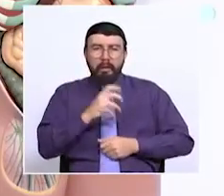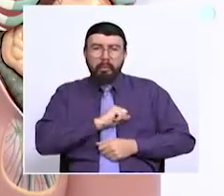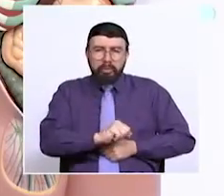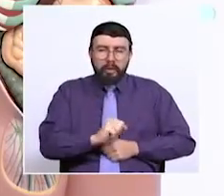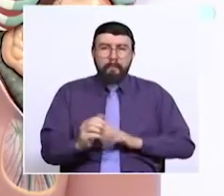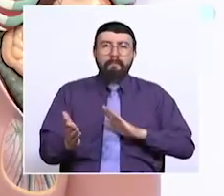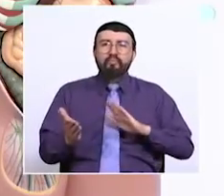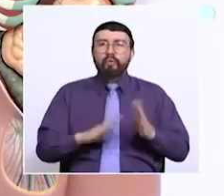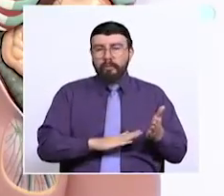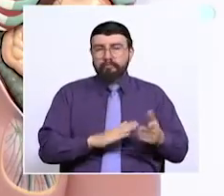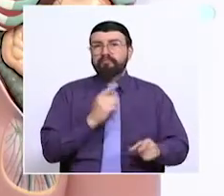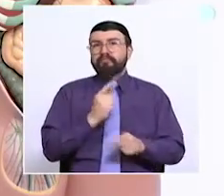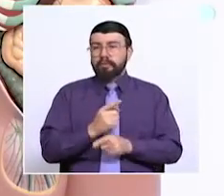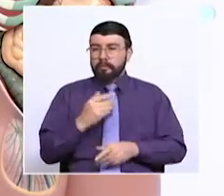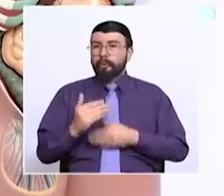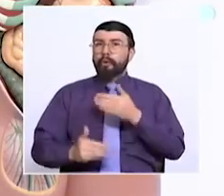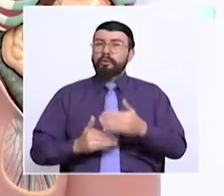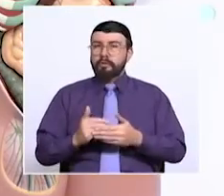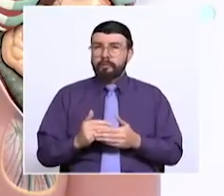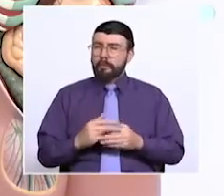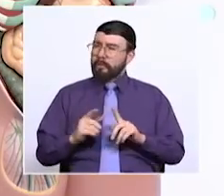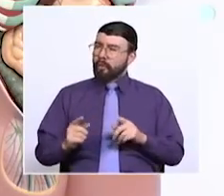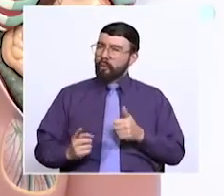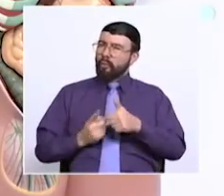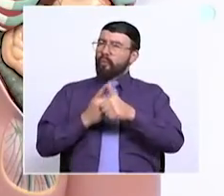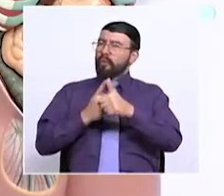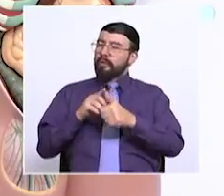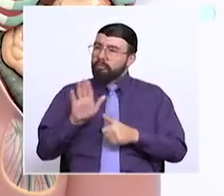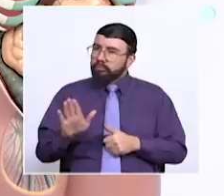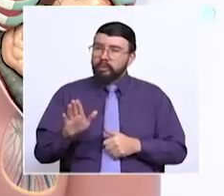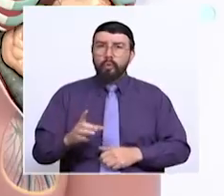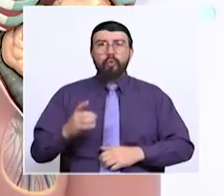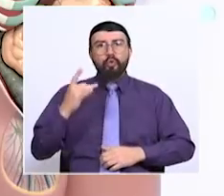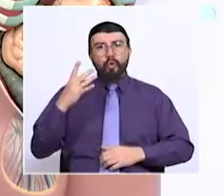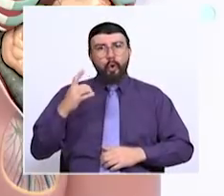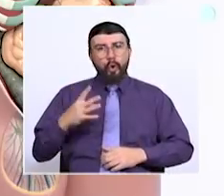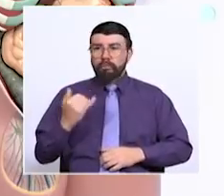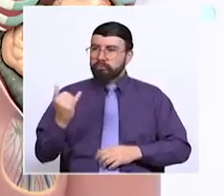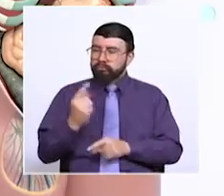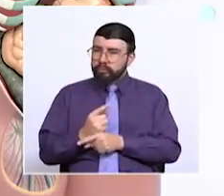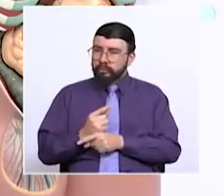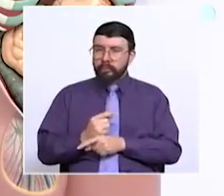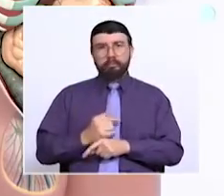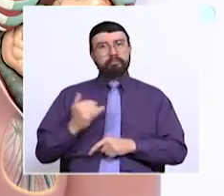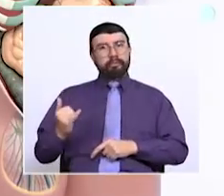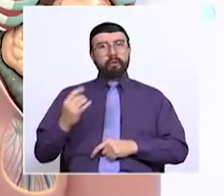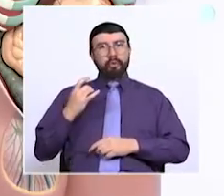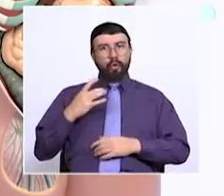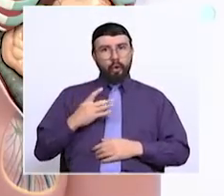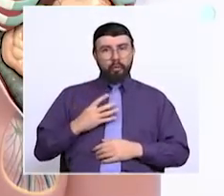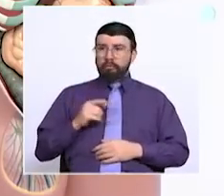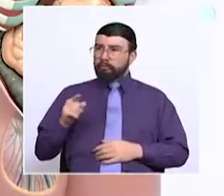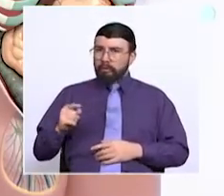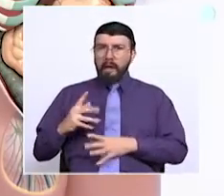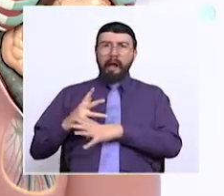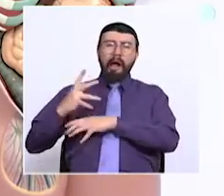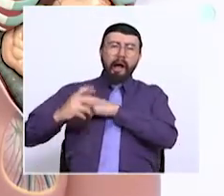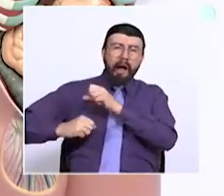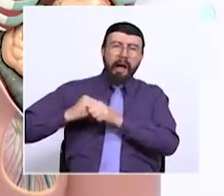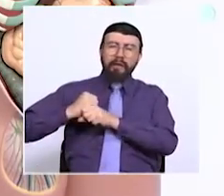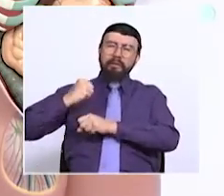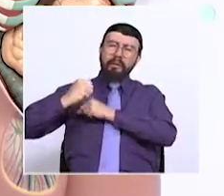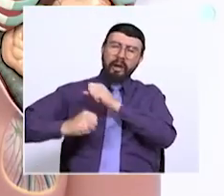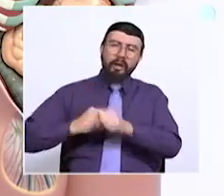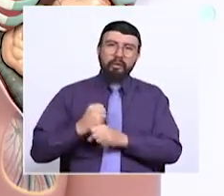proceso. Pero hay una que es el dolor, que se manifiesta y también lleva años. Porque la gente dice,